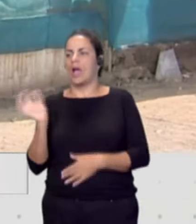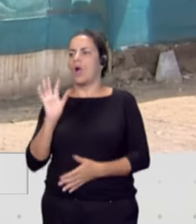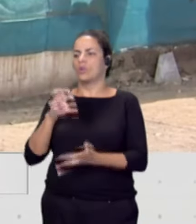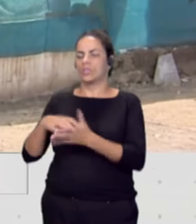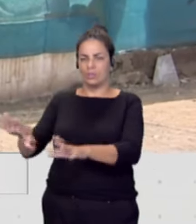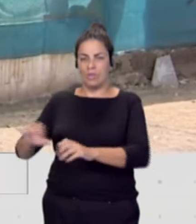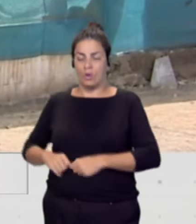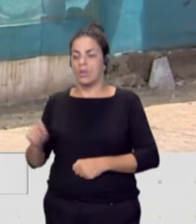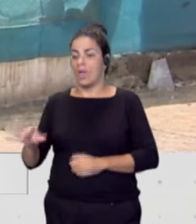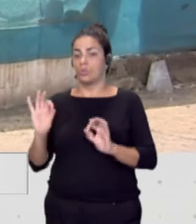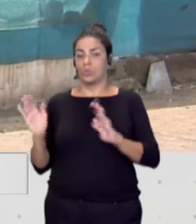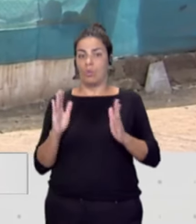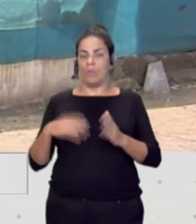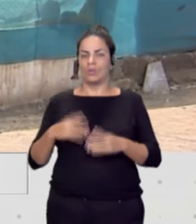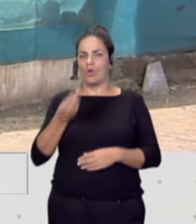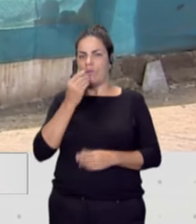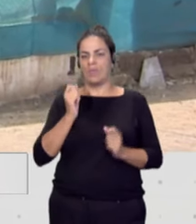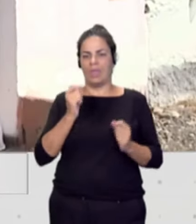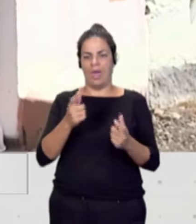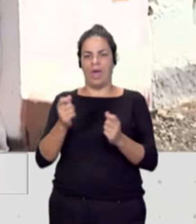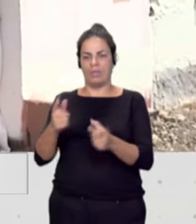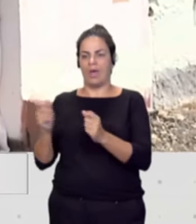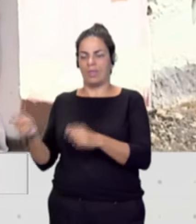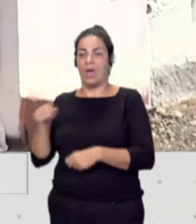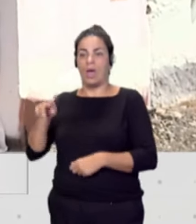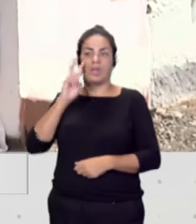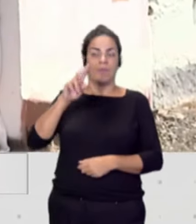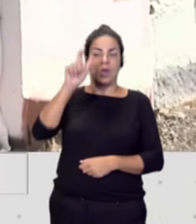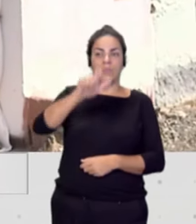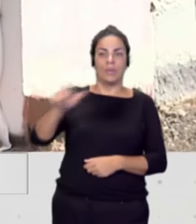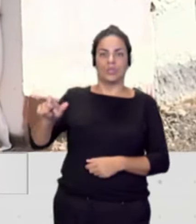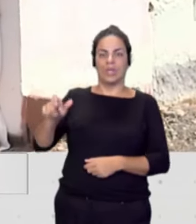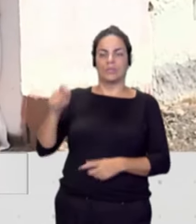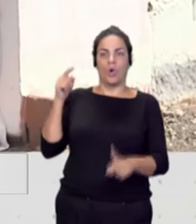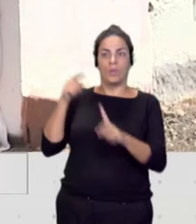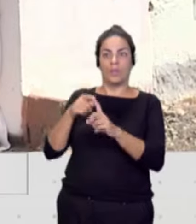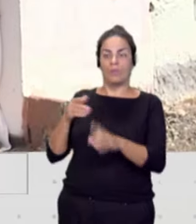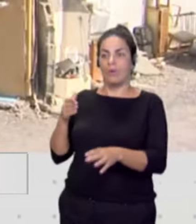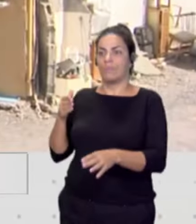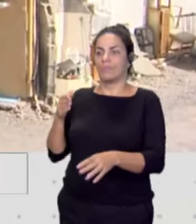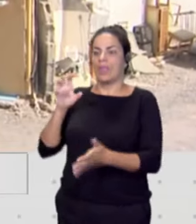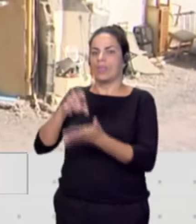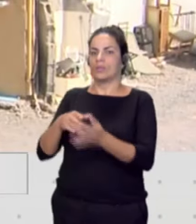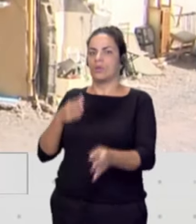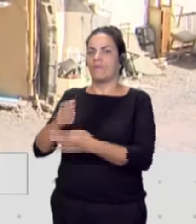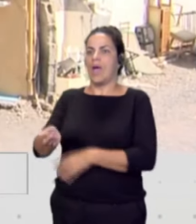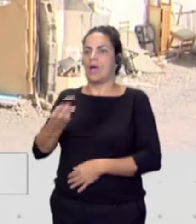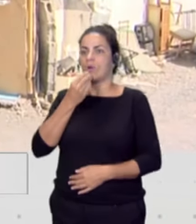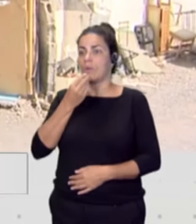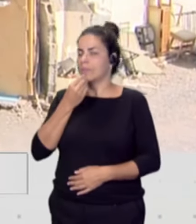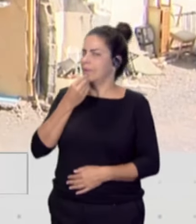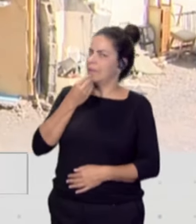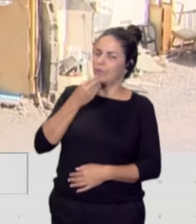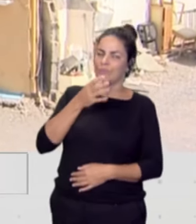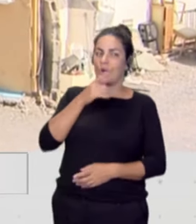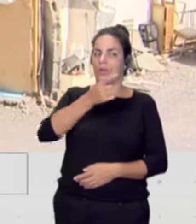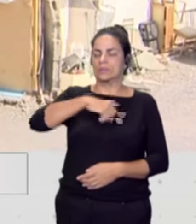entregando la comida, cuando te estás viendo que la gente no va a comer a esos centros porque les da vergüenza, porque